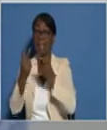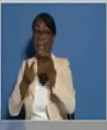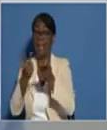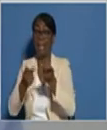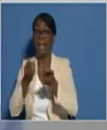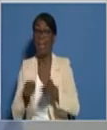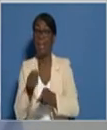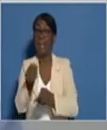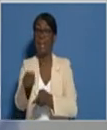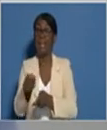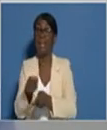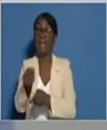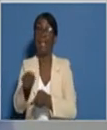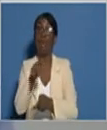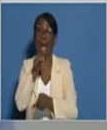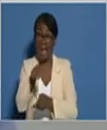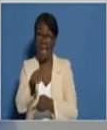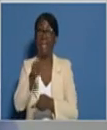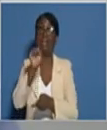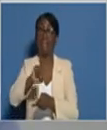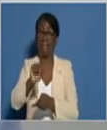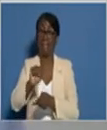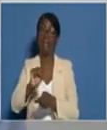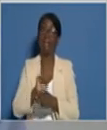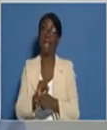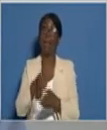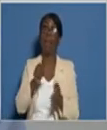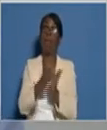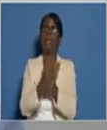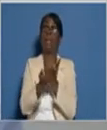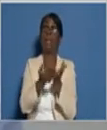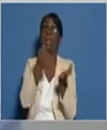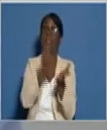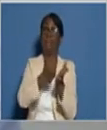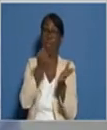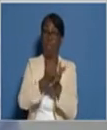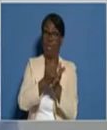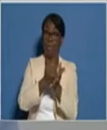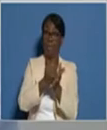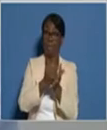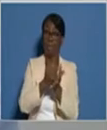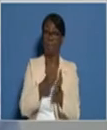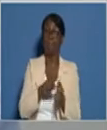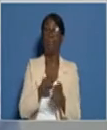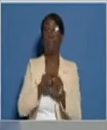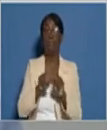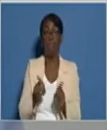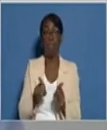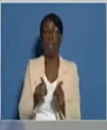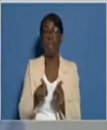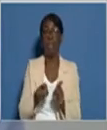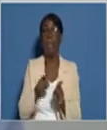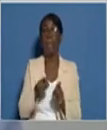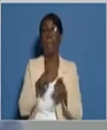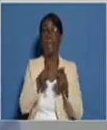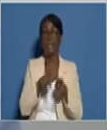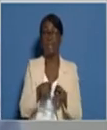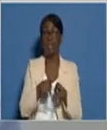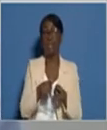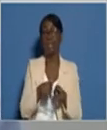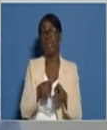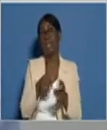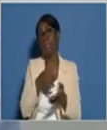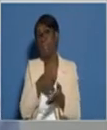estos vales físicos. Y es por ello que estos vales digitales están dirigidos a personas